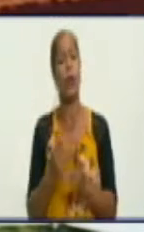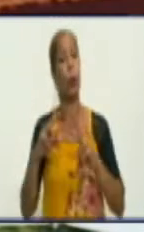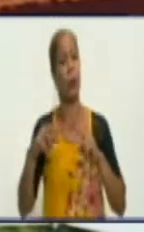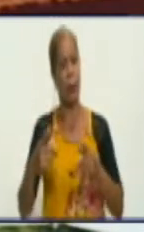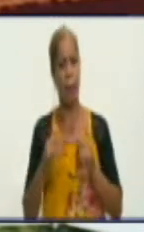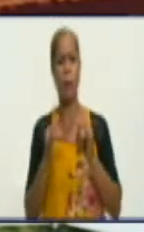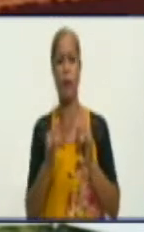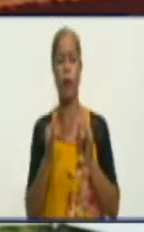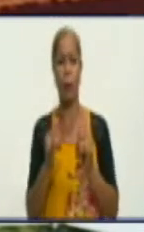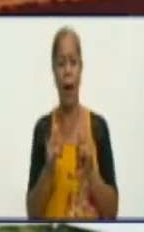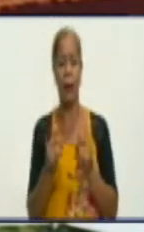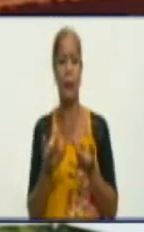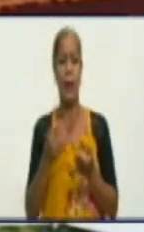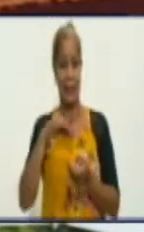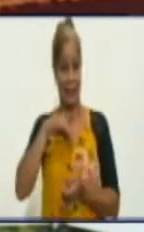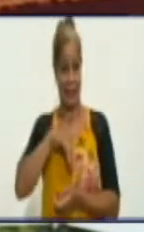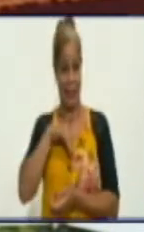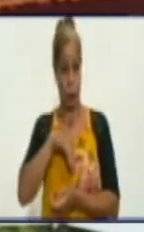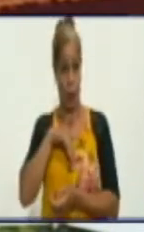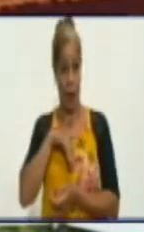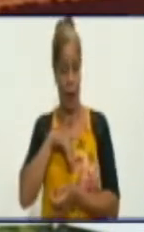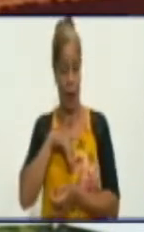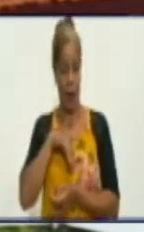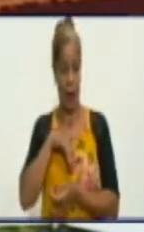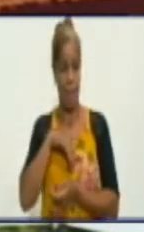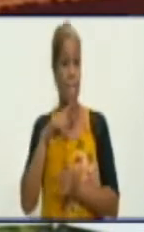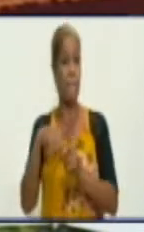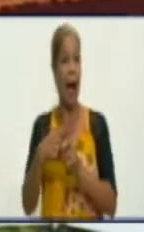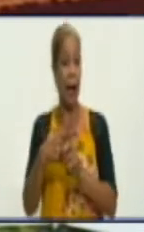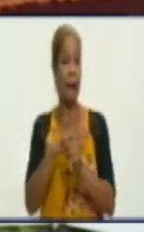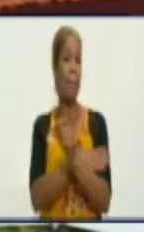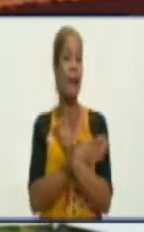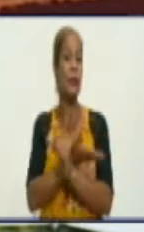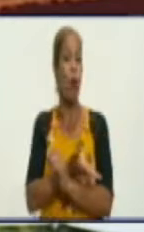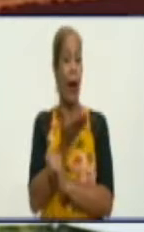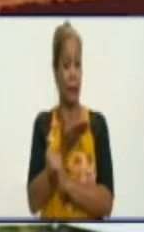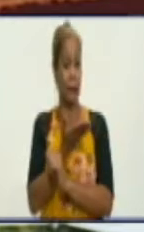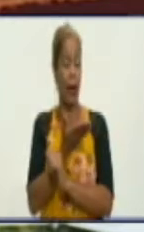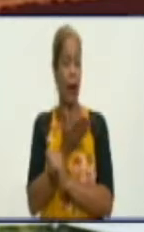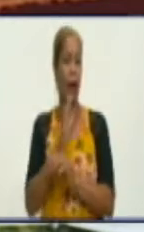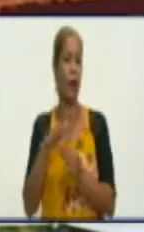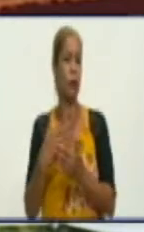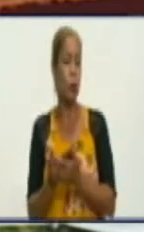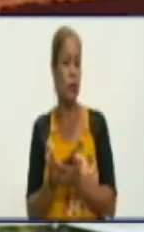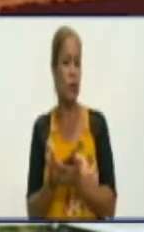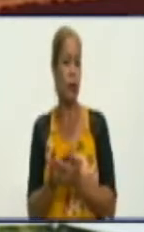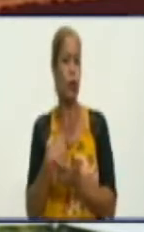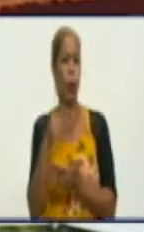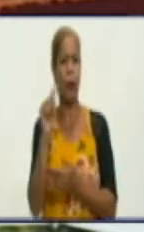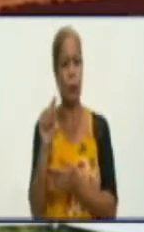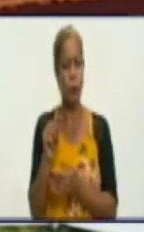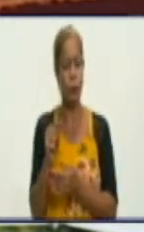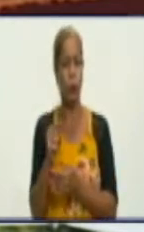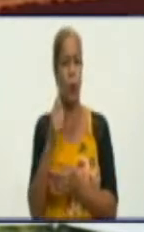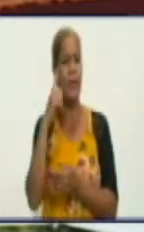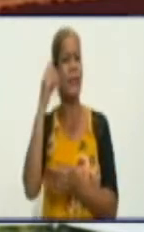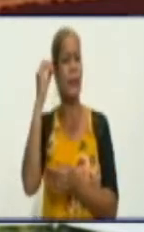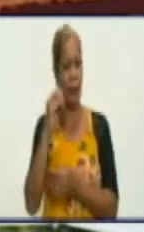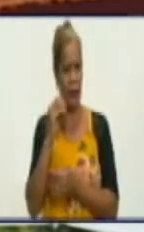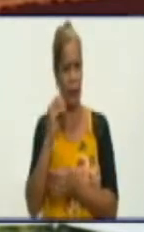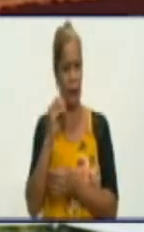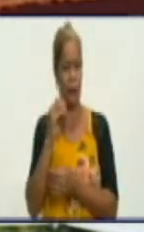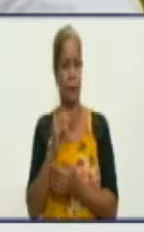una hipertensión. Por ejemplo, yo que no soy hipertenso, sí. ¿Cómo yo puedo saber, sin acudir al médico, que yo pueda tener la presión sí. alta?